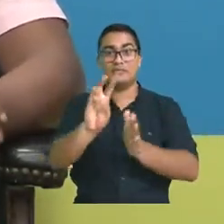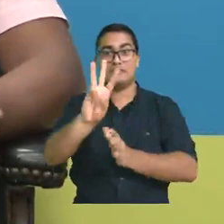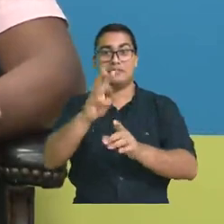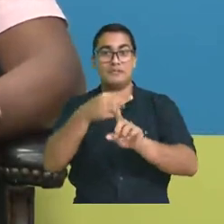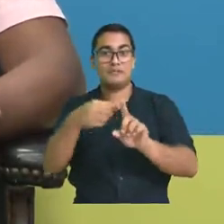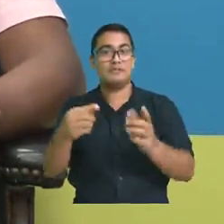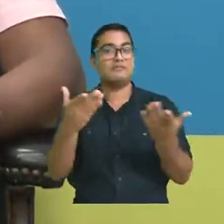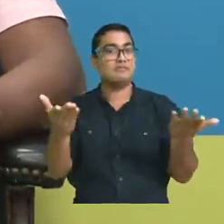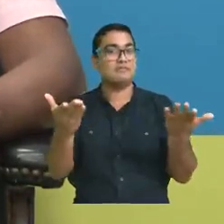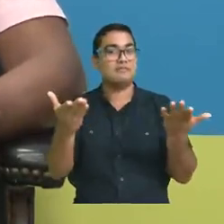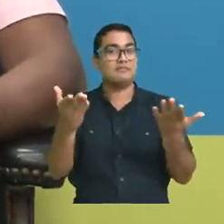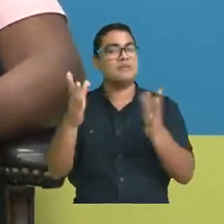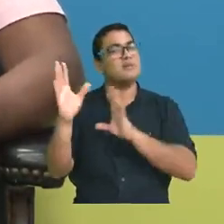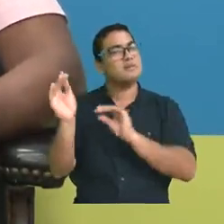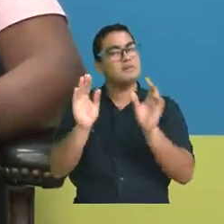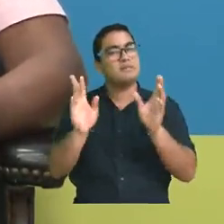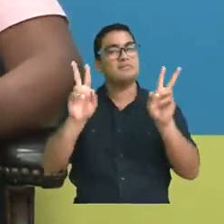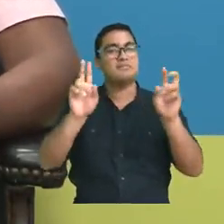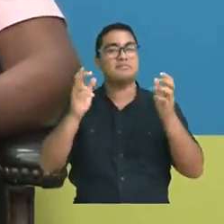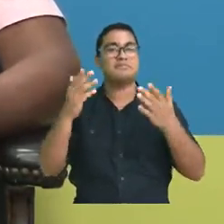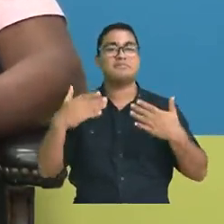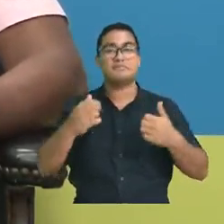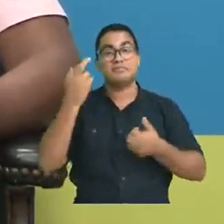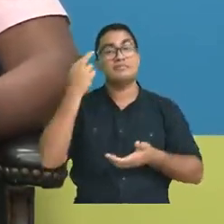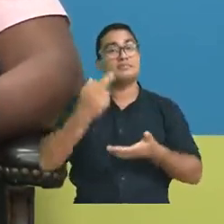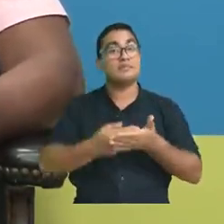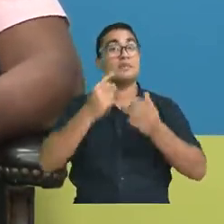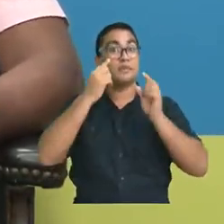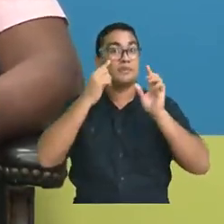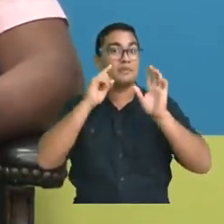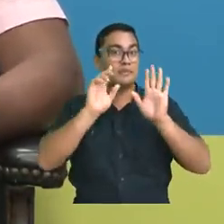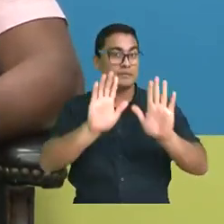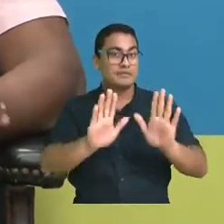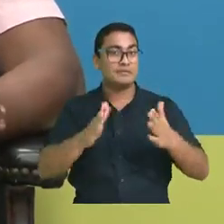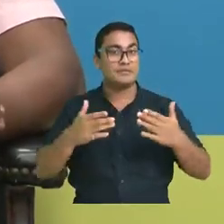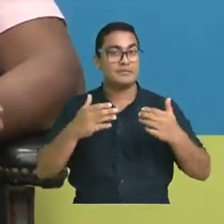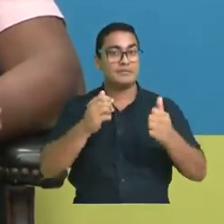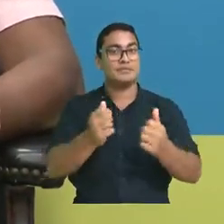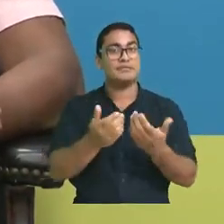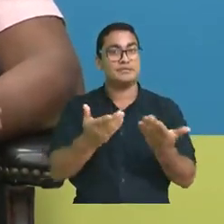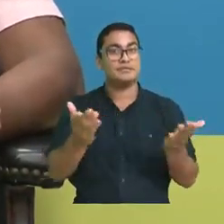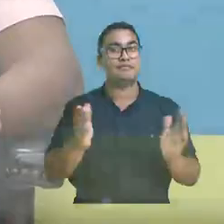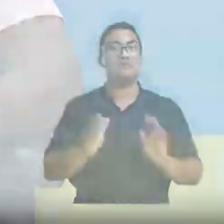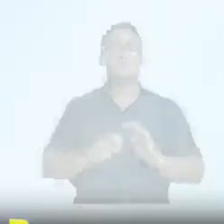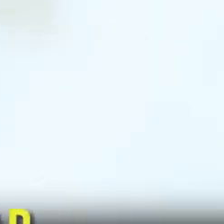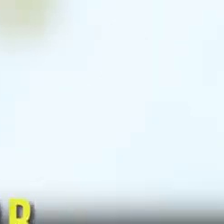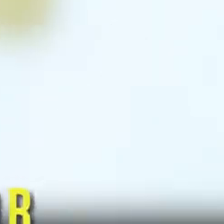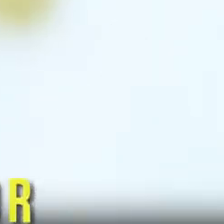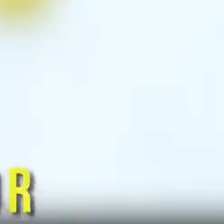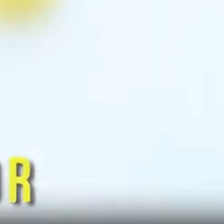media, para seguir conversando sobre temas de salud. Recuerde que prevenir también es salud.